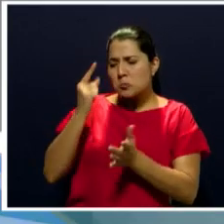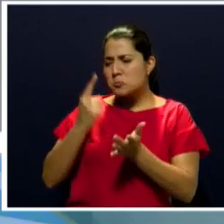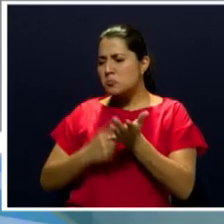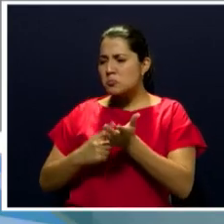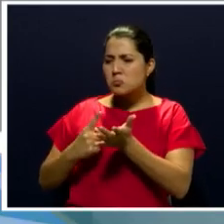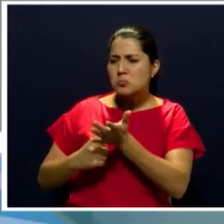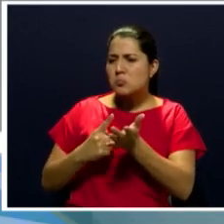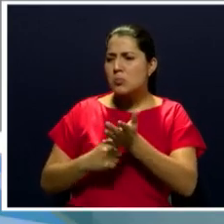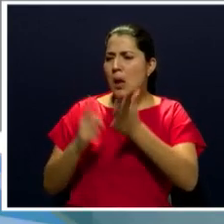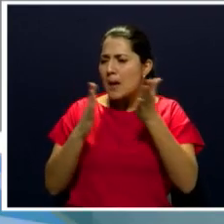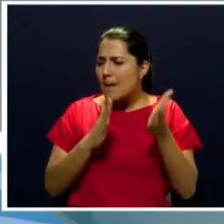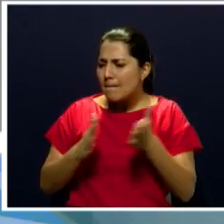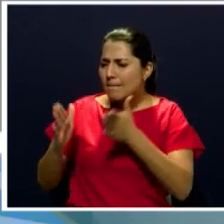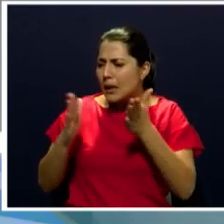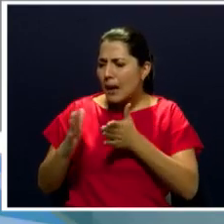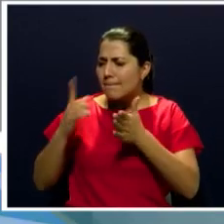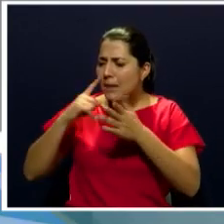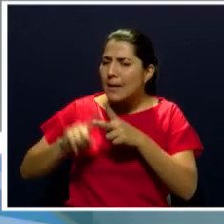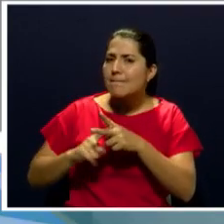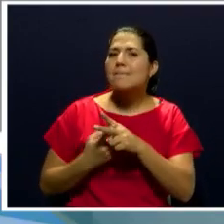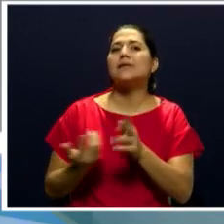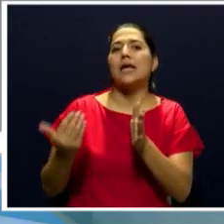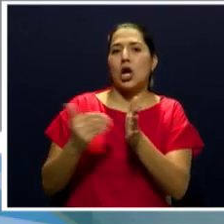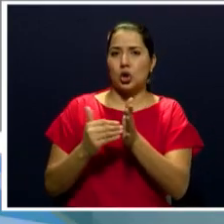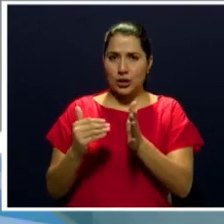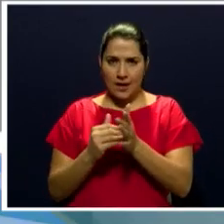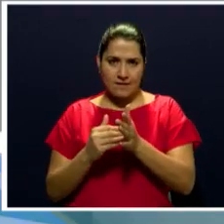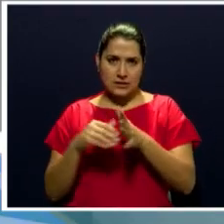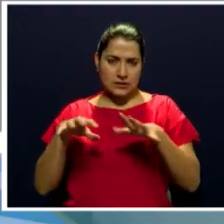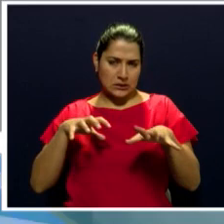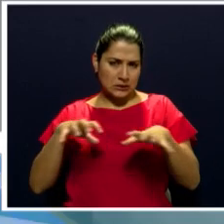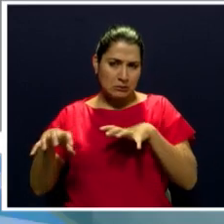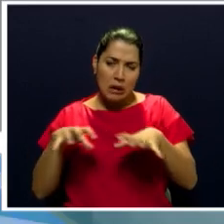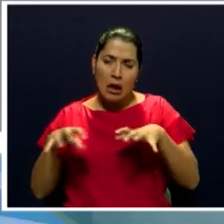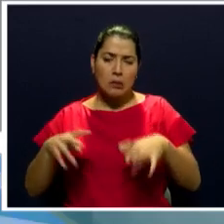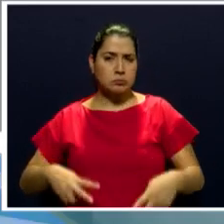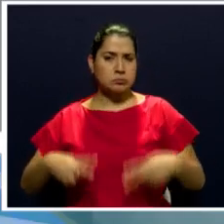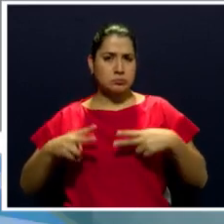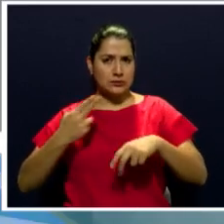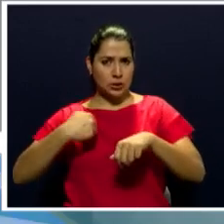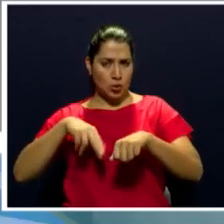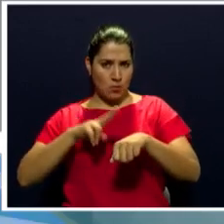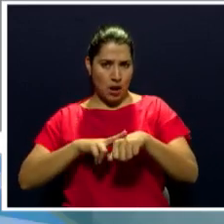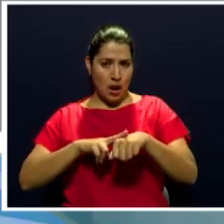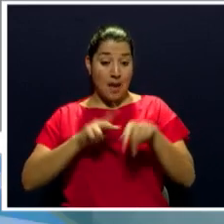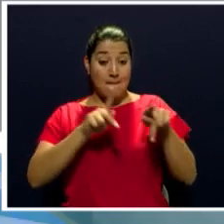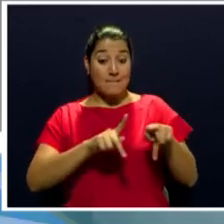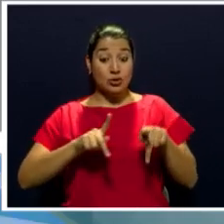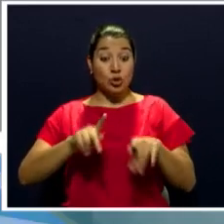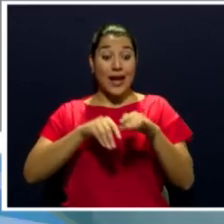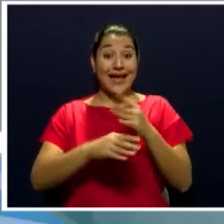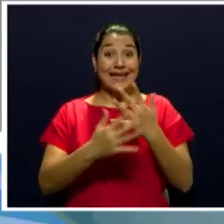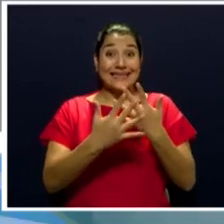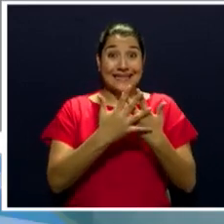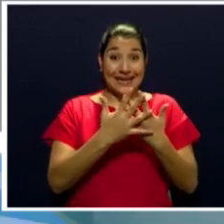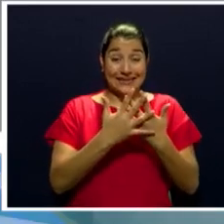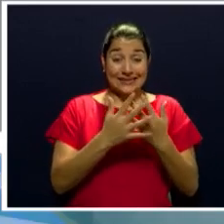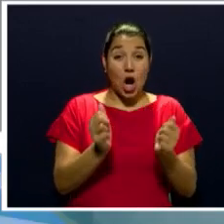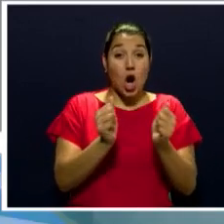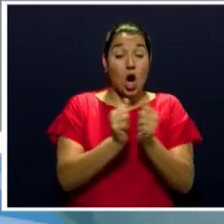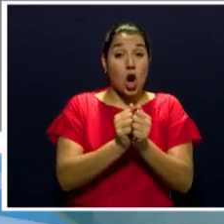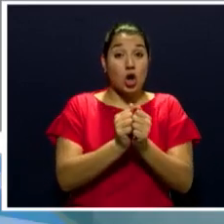las distintas actividades. Los privados de libertad con factores de riesgo al COVID-19 podrían